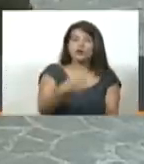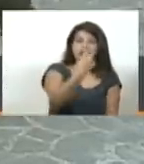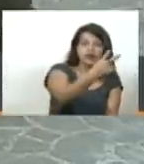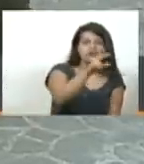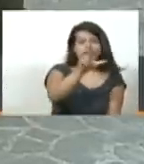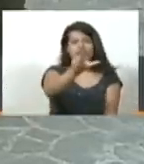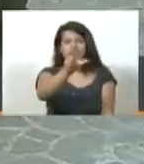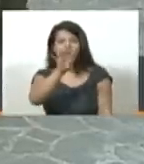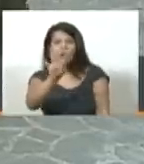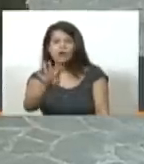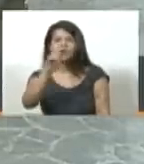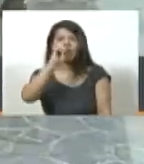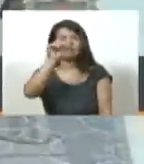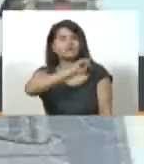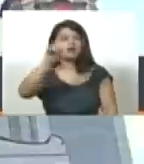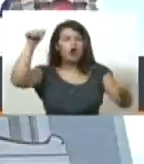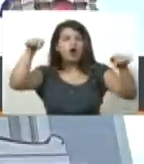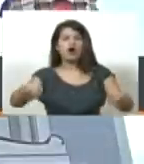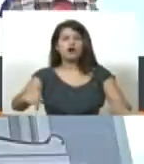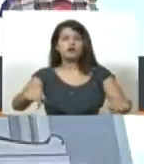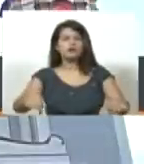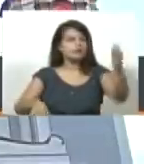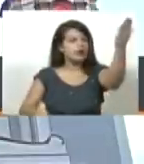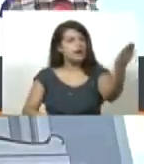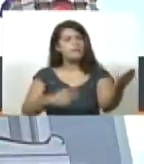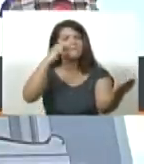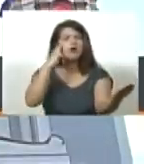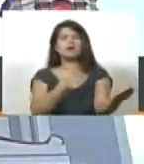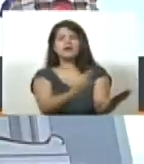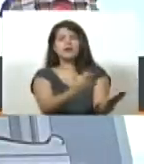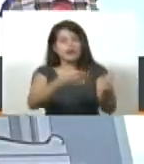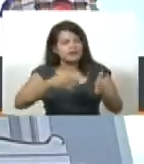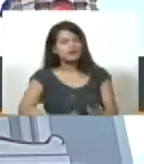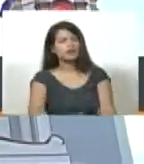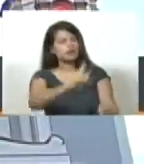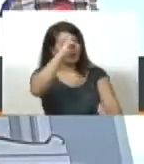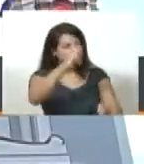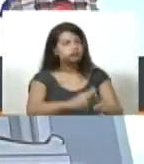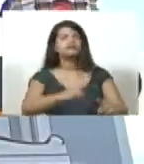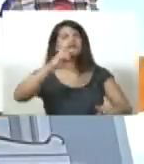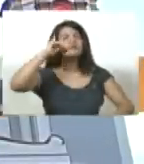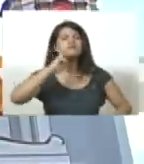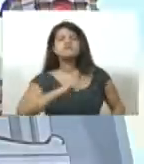234 años al padre de la patria, Simón Bolívar.